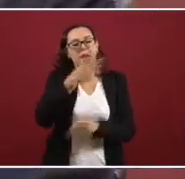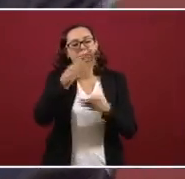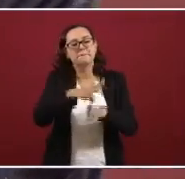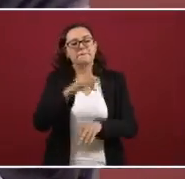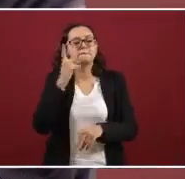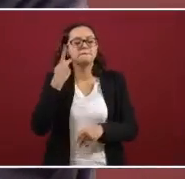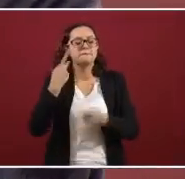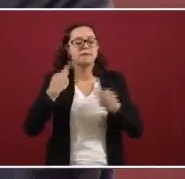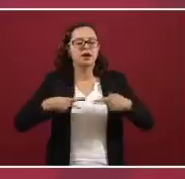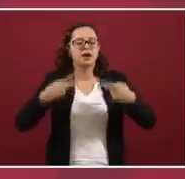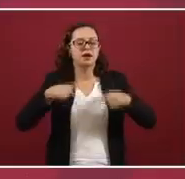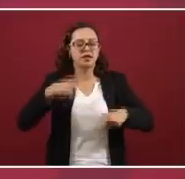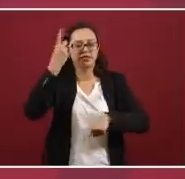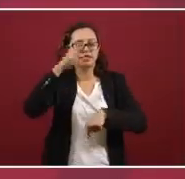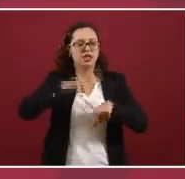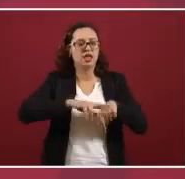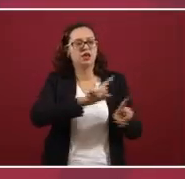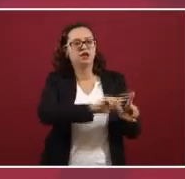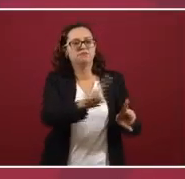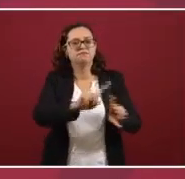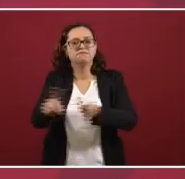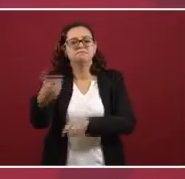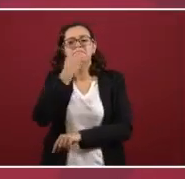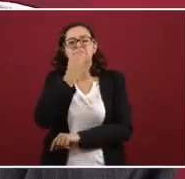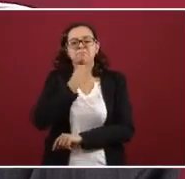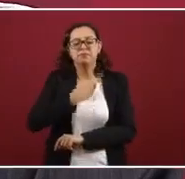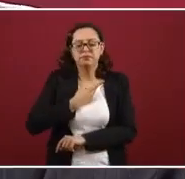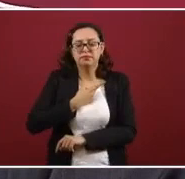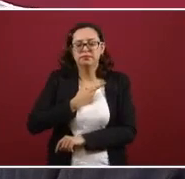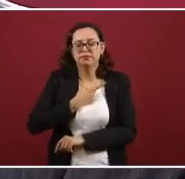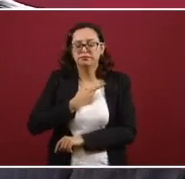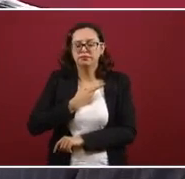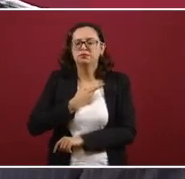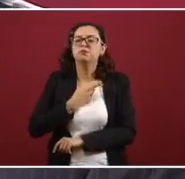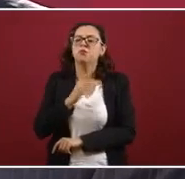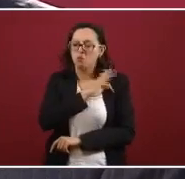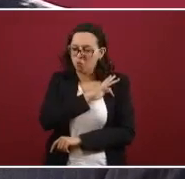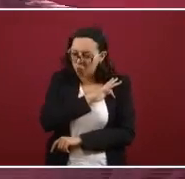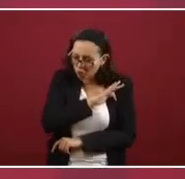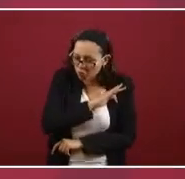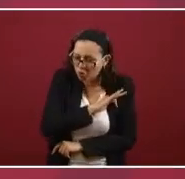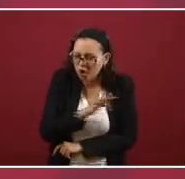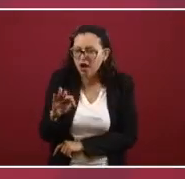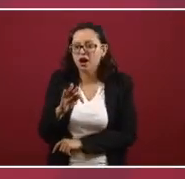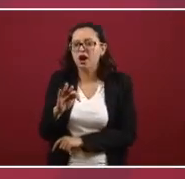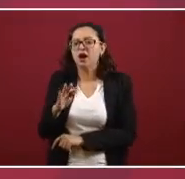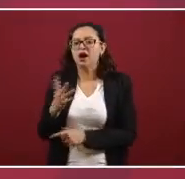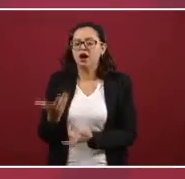los directivos de los bancos que tienen disponibles